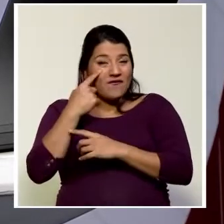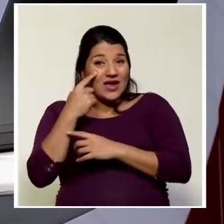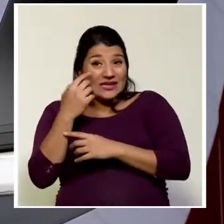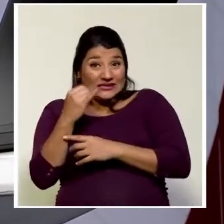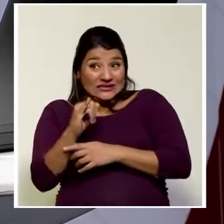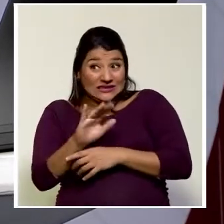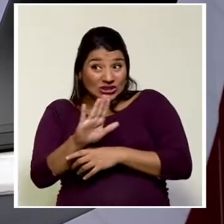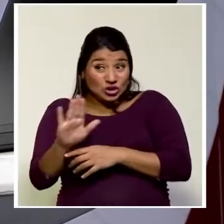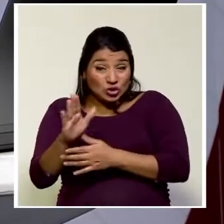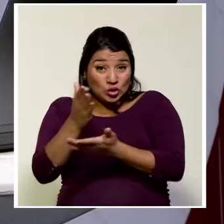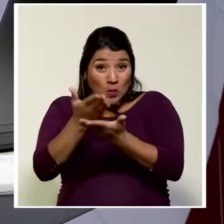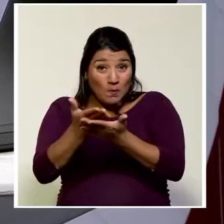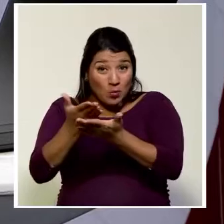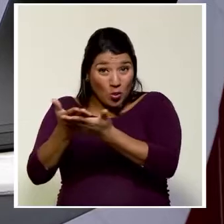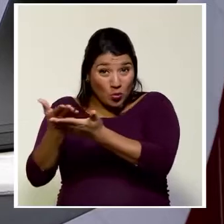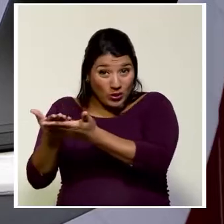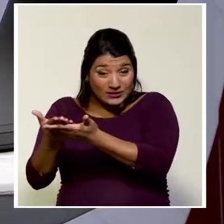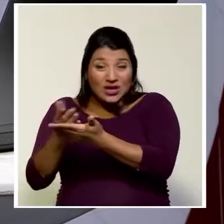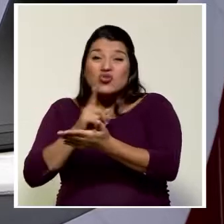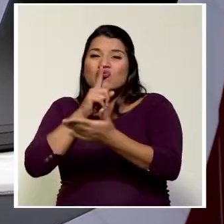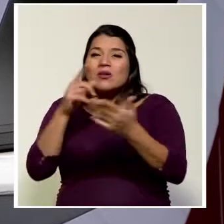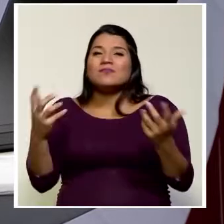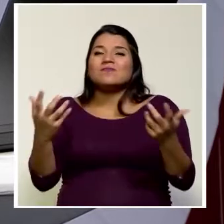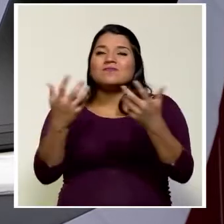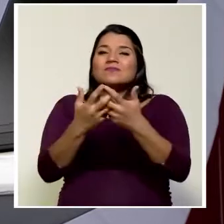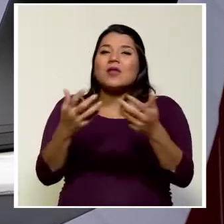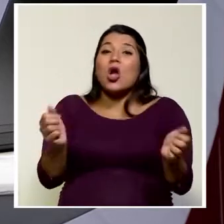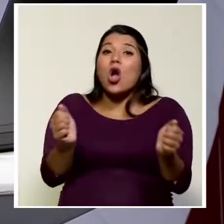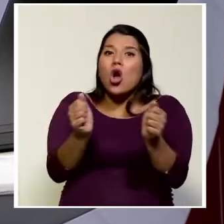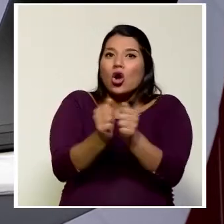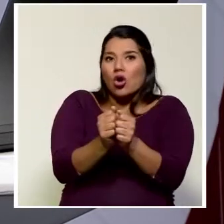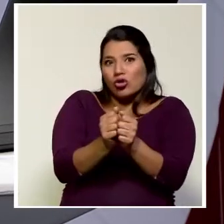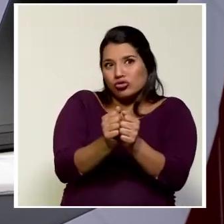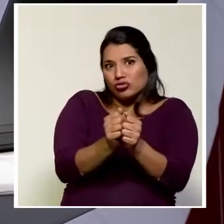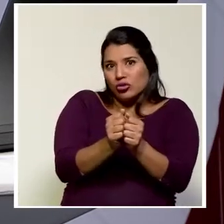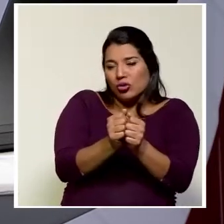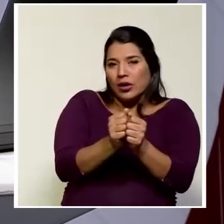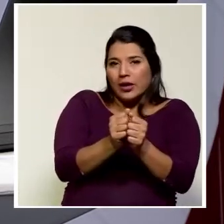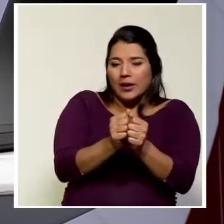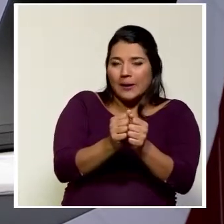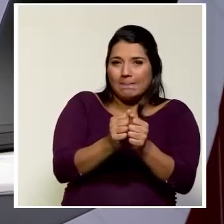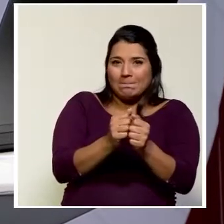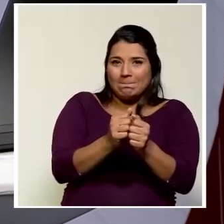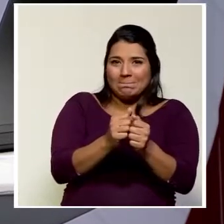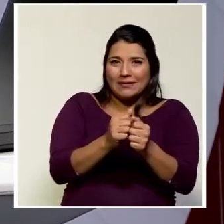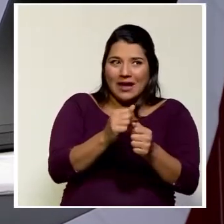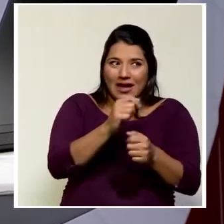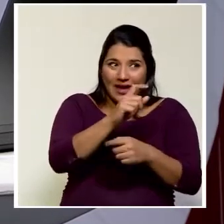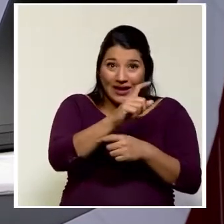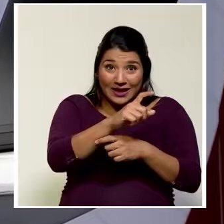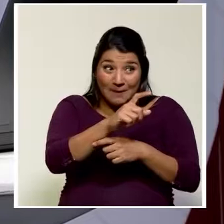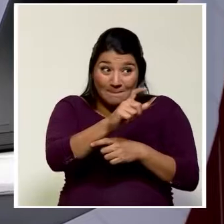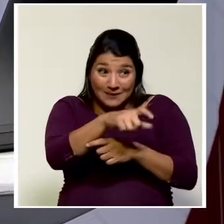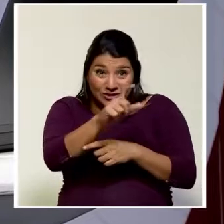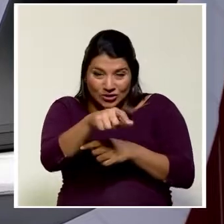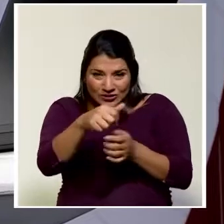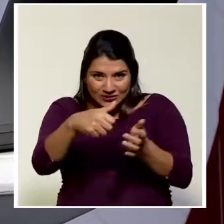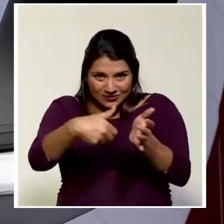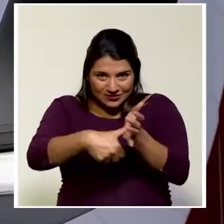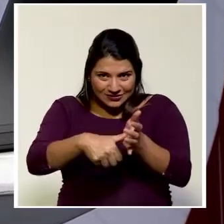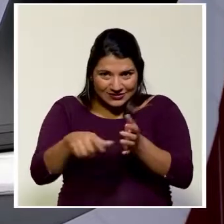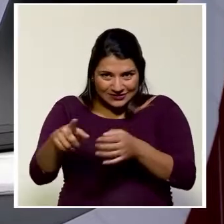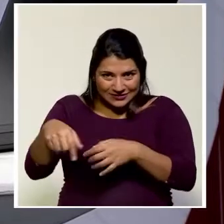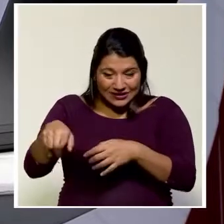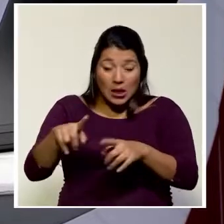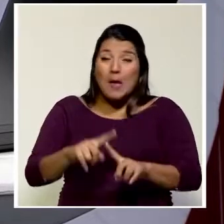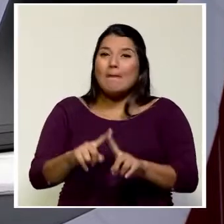de propuestas políticas con la demanda electoral. Pero como decía en el discurso de anuncio de